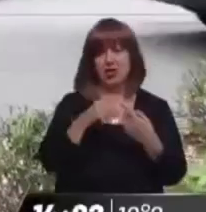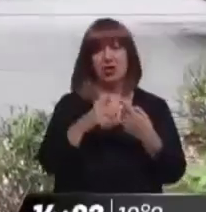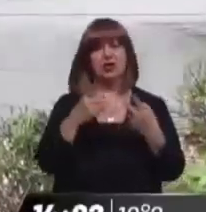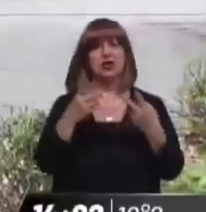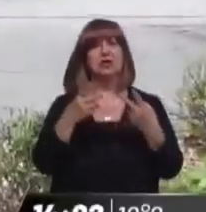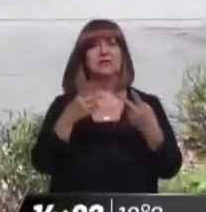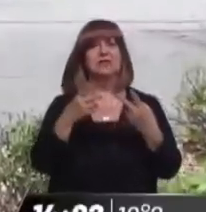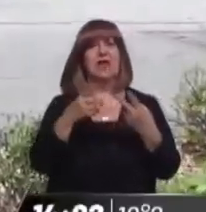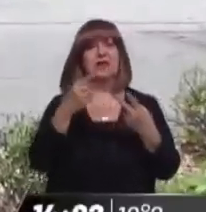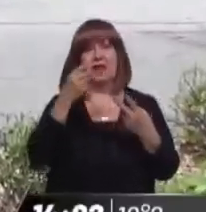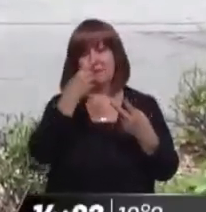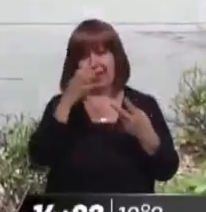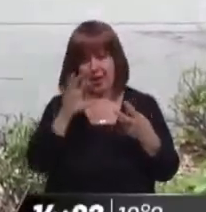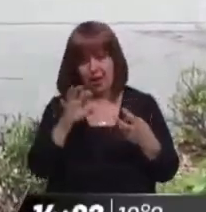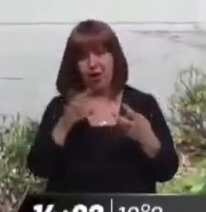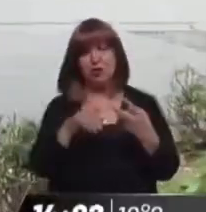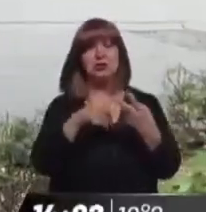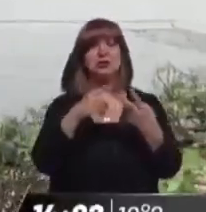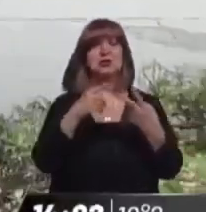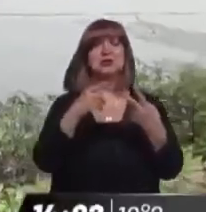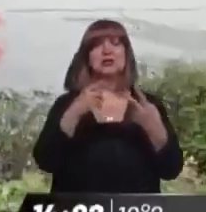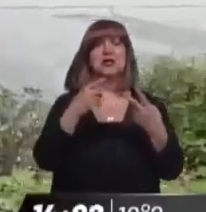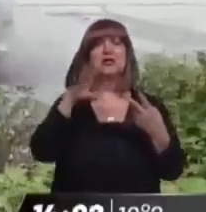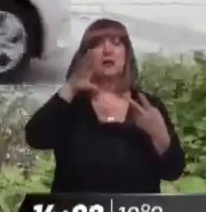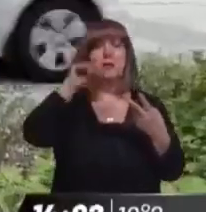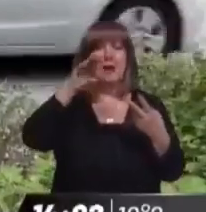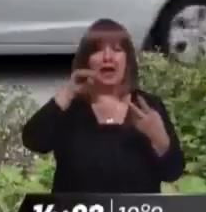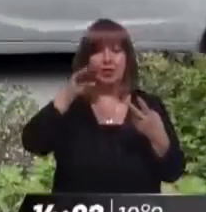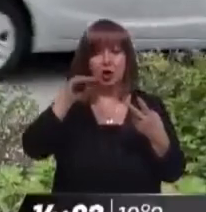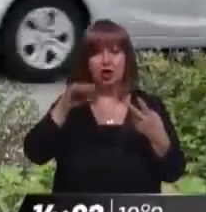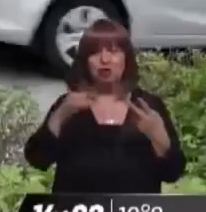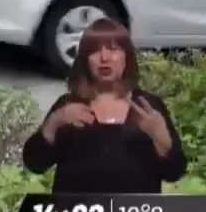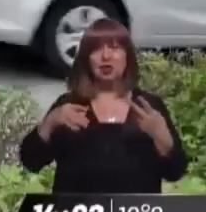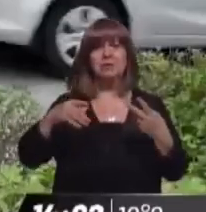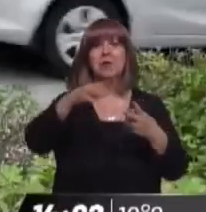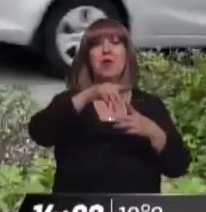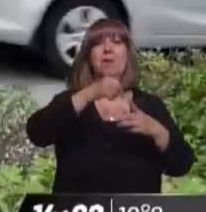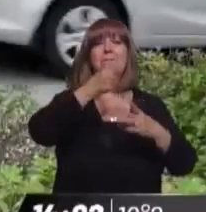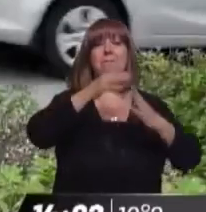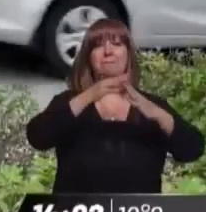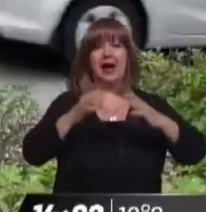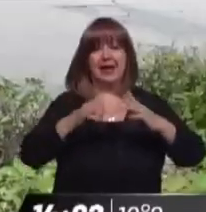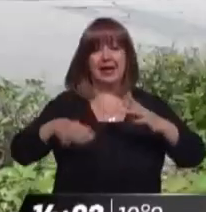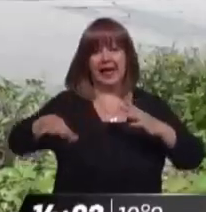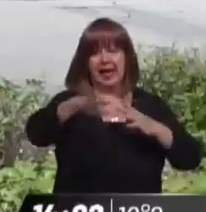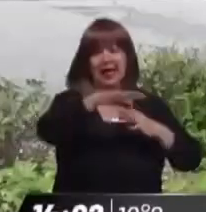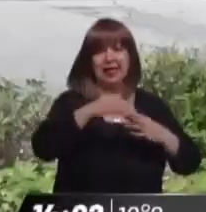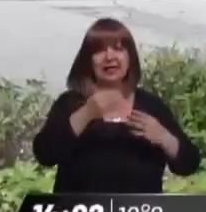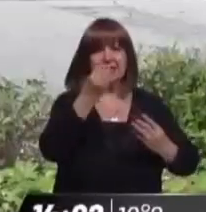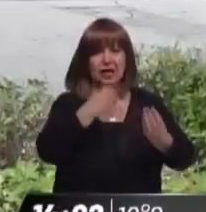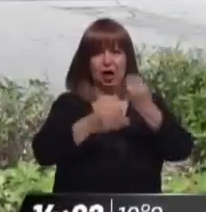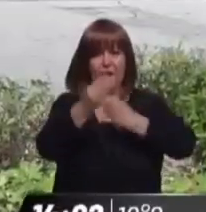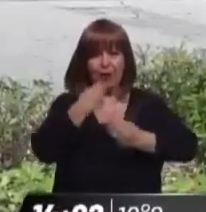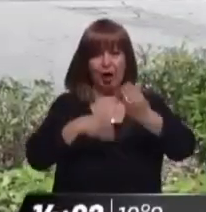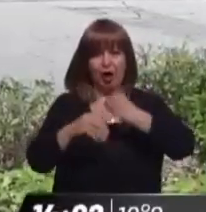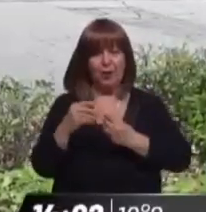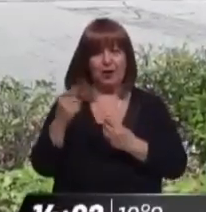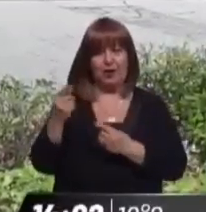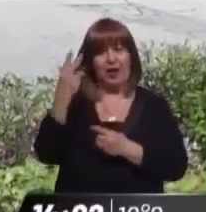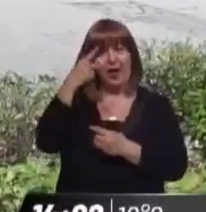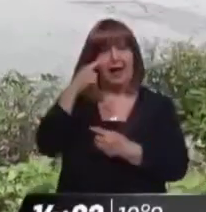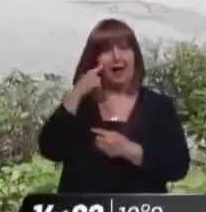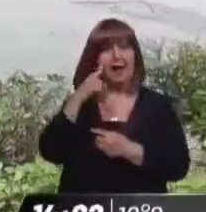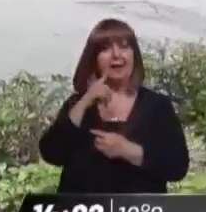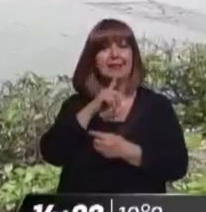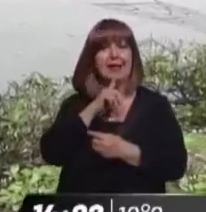sobre todo de gatos de perros y también de los patos que estaban en los parques públicos no bueno Trump no solamente Sí